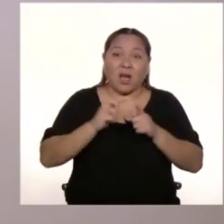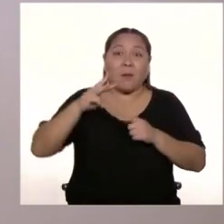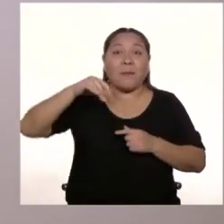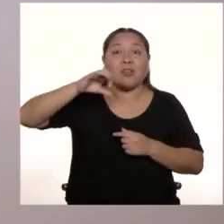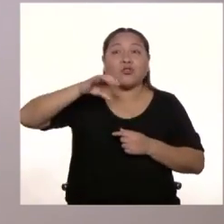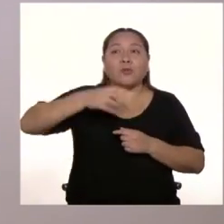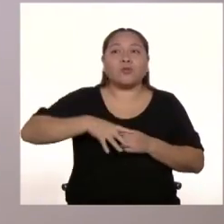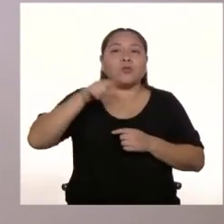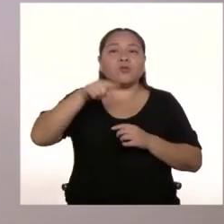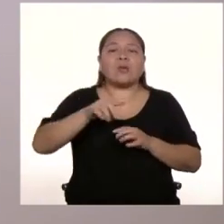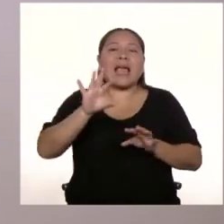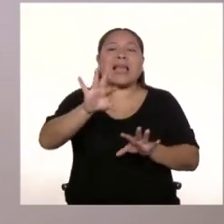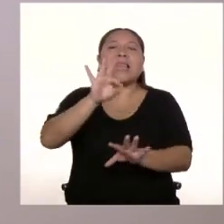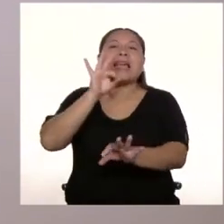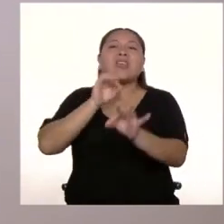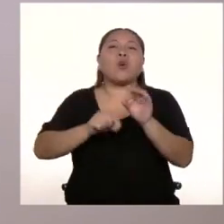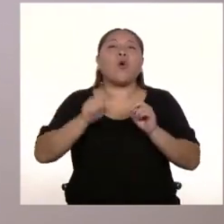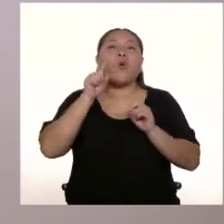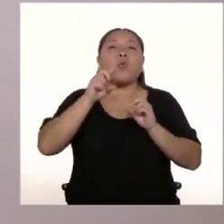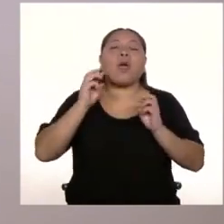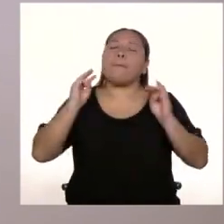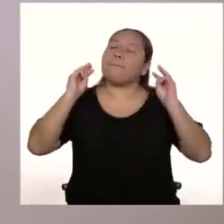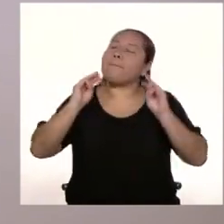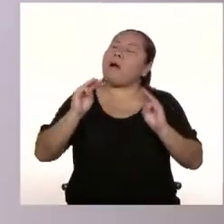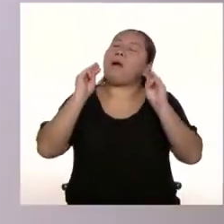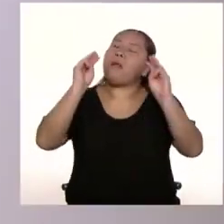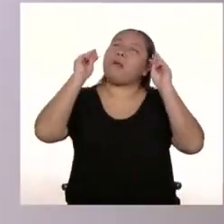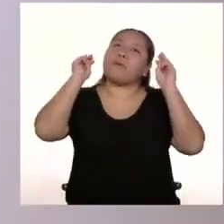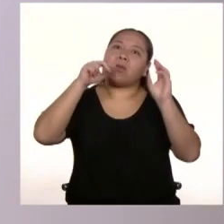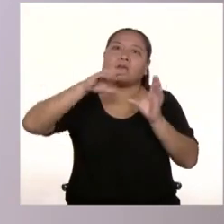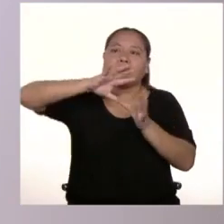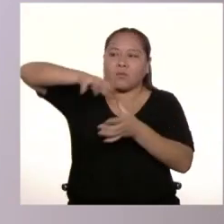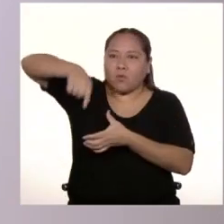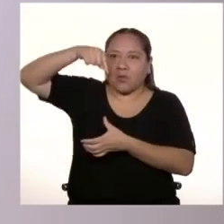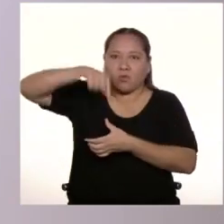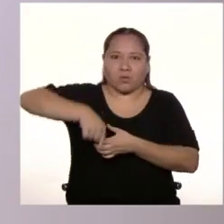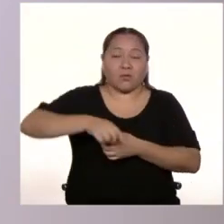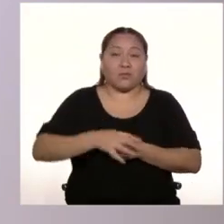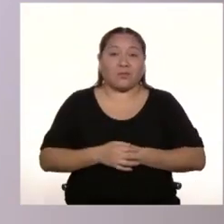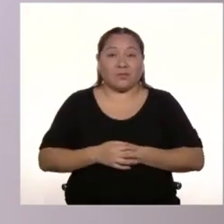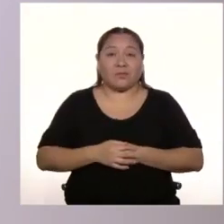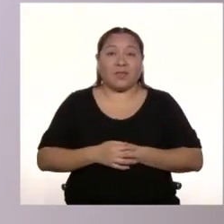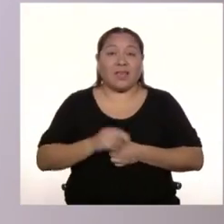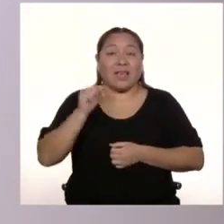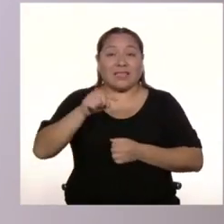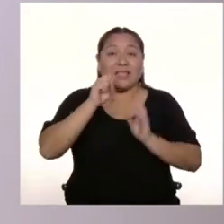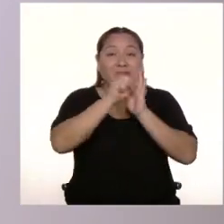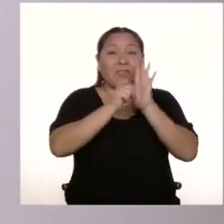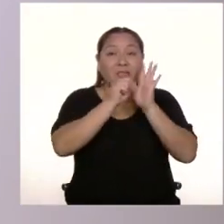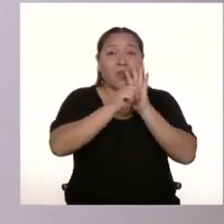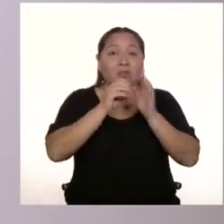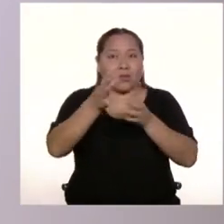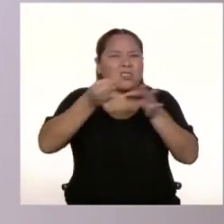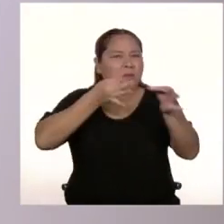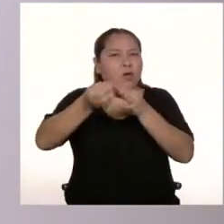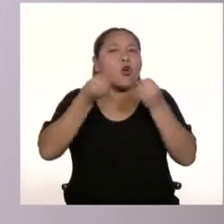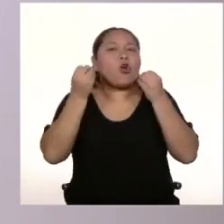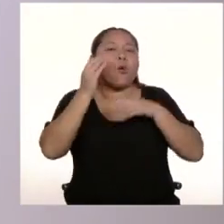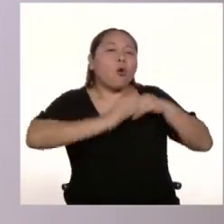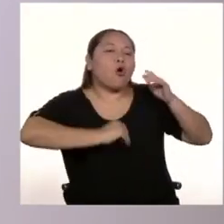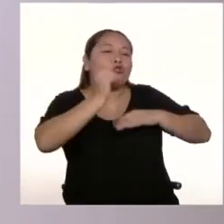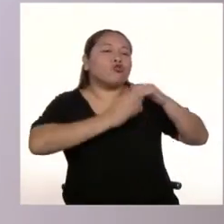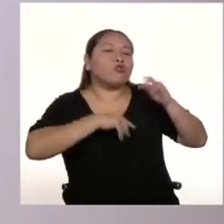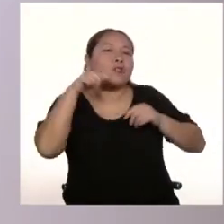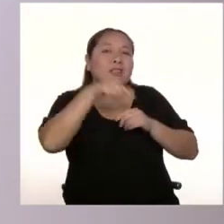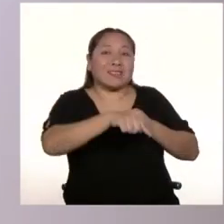de las maravillas del mundo moderno a través de una votación por internet. El video de hoy nos explicó cómo fue construida esta maravilla